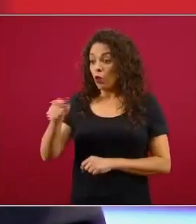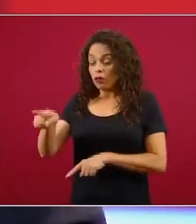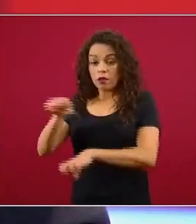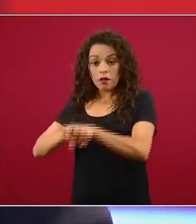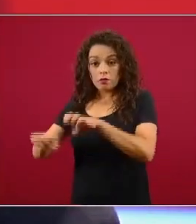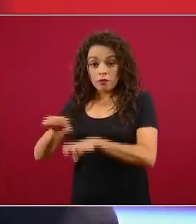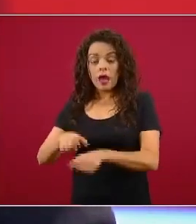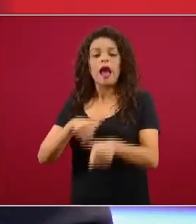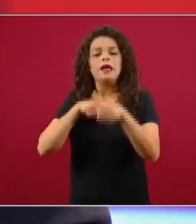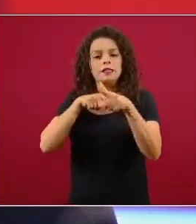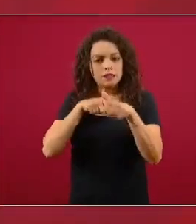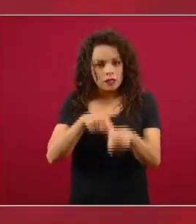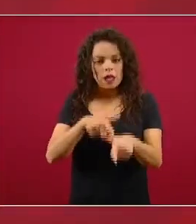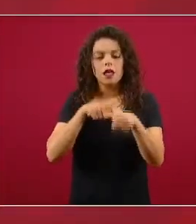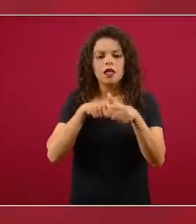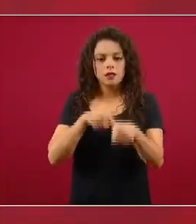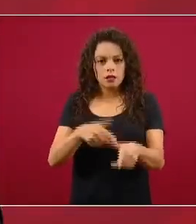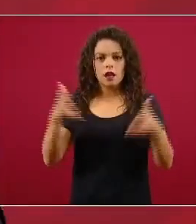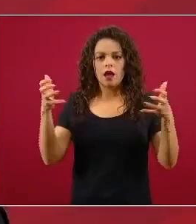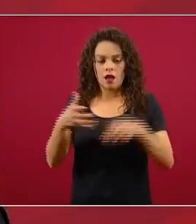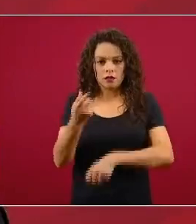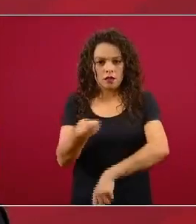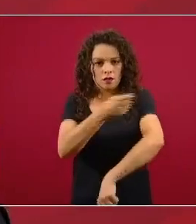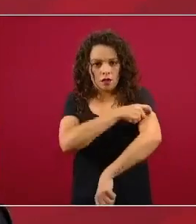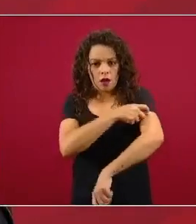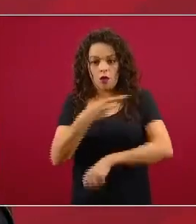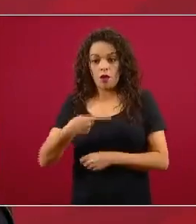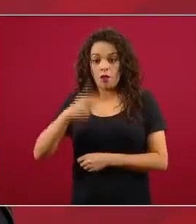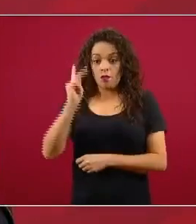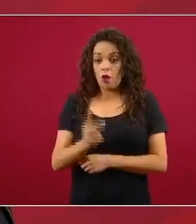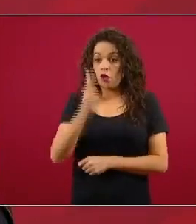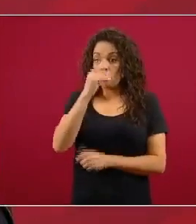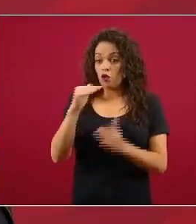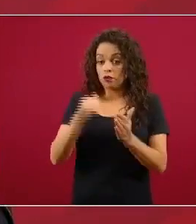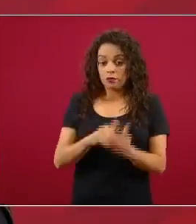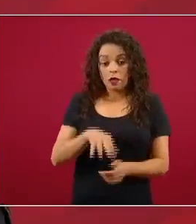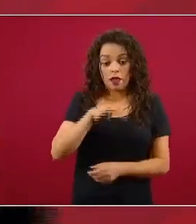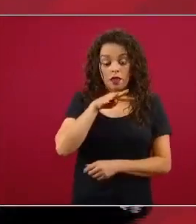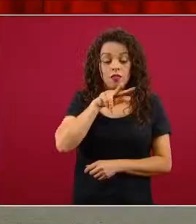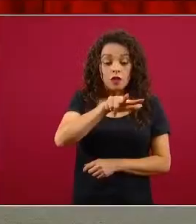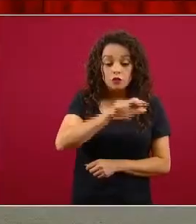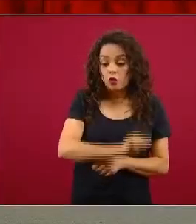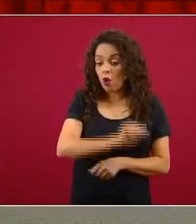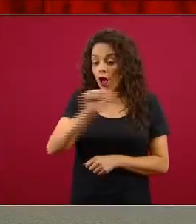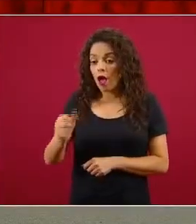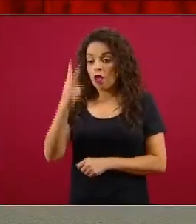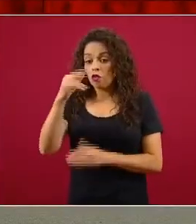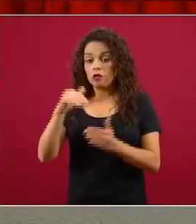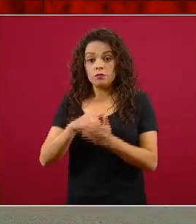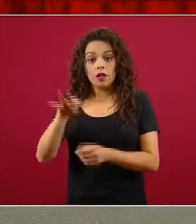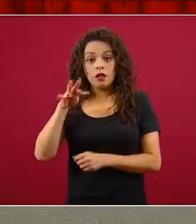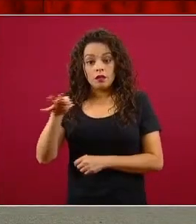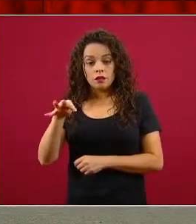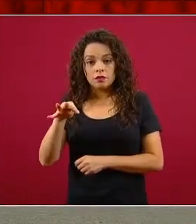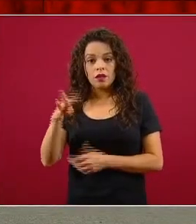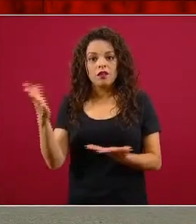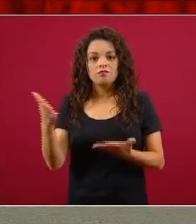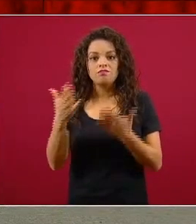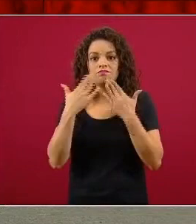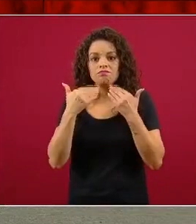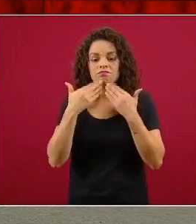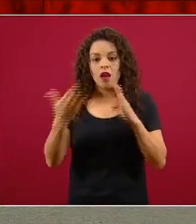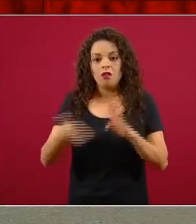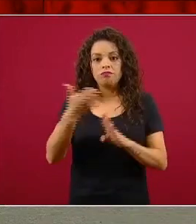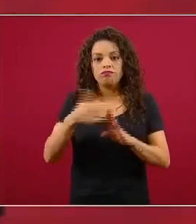pero en esa transferencia que ocurrió entre 2018 y 2019 hubo una escasez global, porque esta empresa, la que